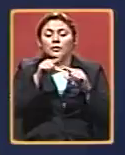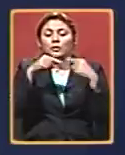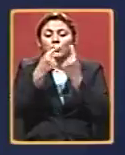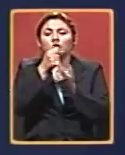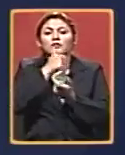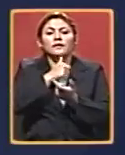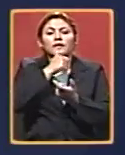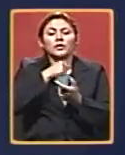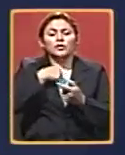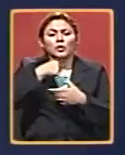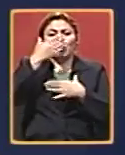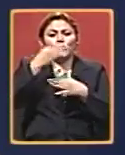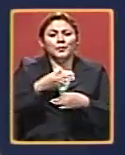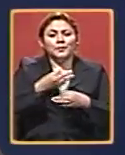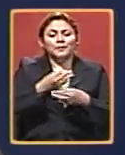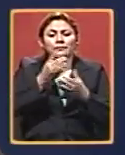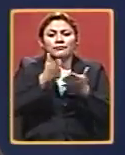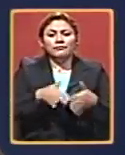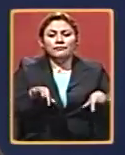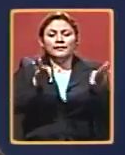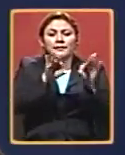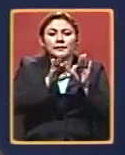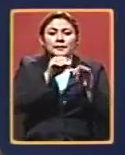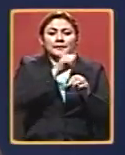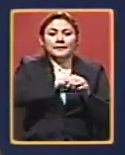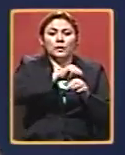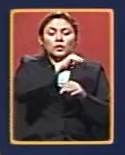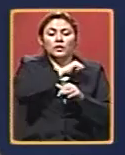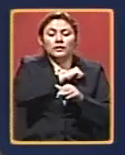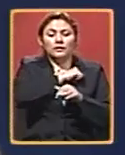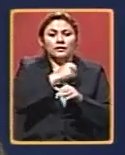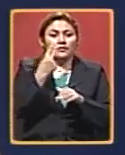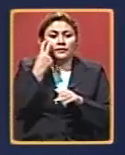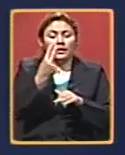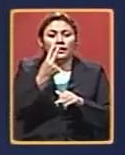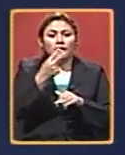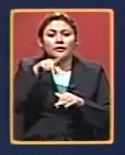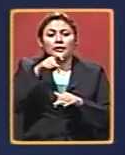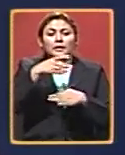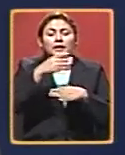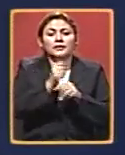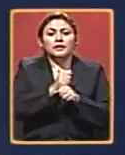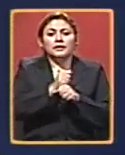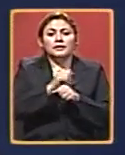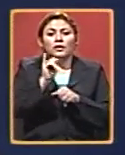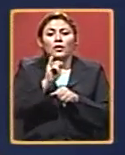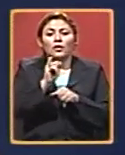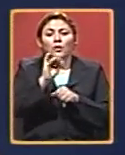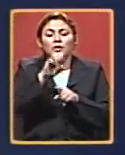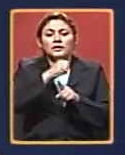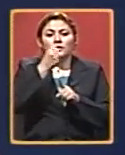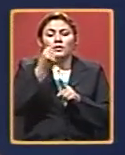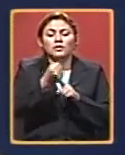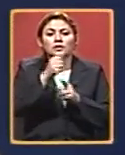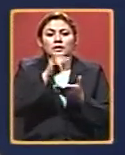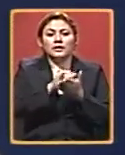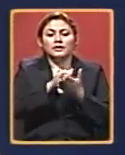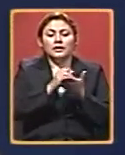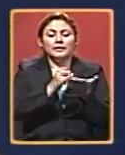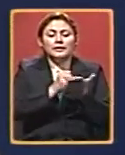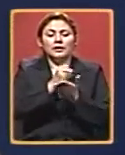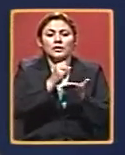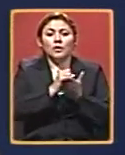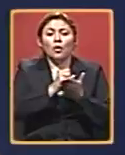Yo creo que es muy importante que las autoridades tomen en cuenta de que hay que hacer, como en el caso de esta investigación, un